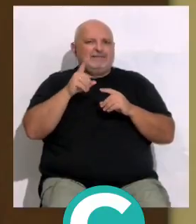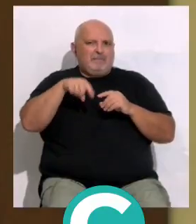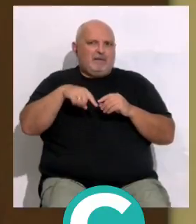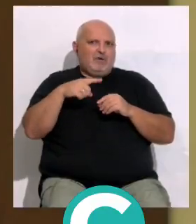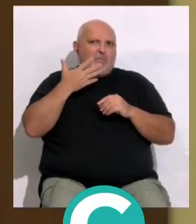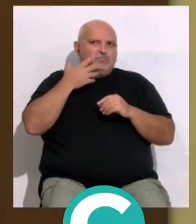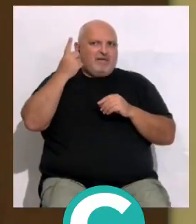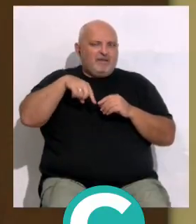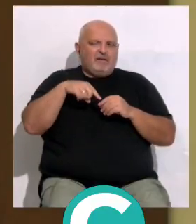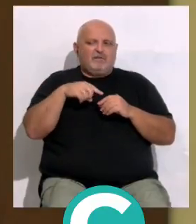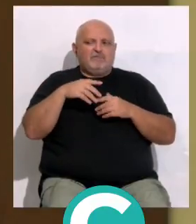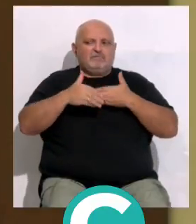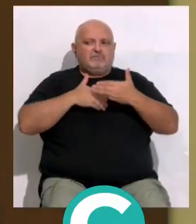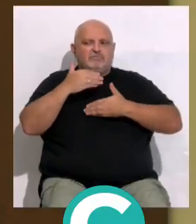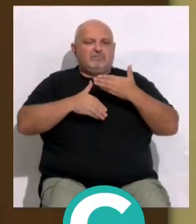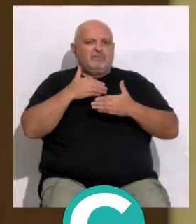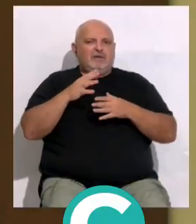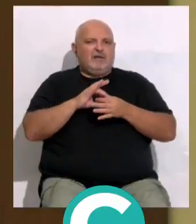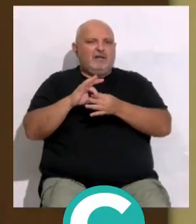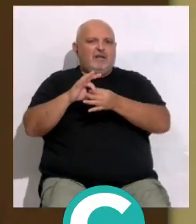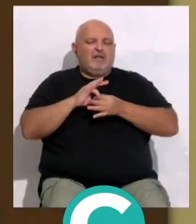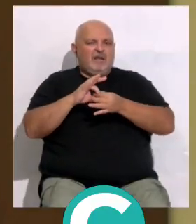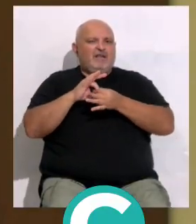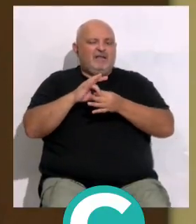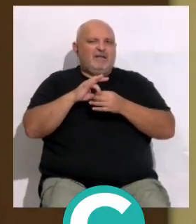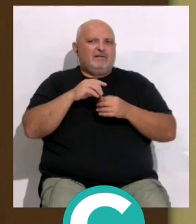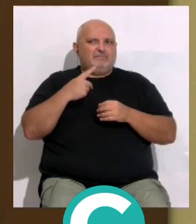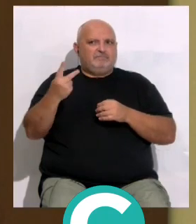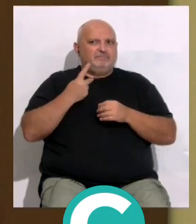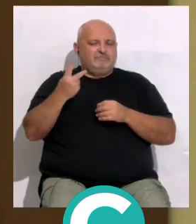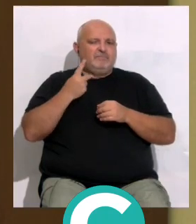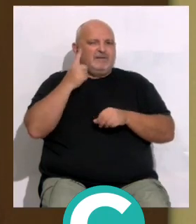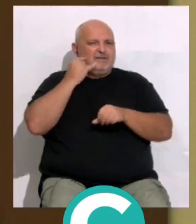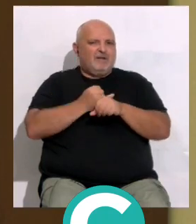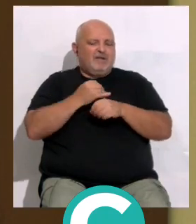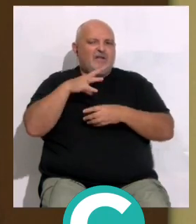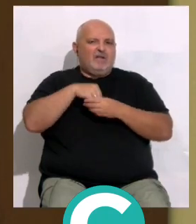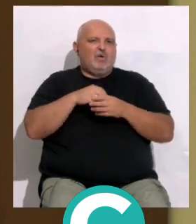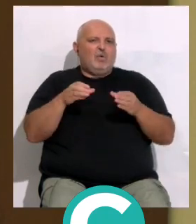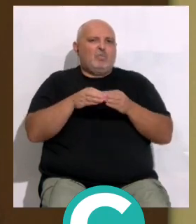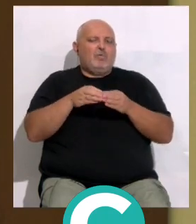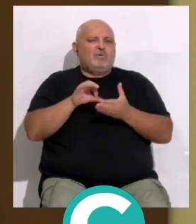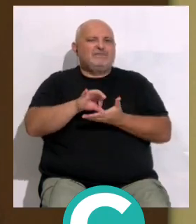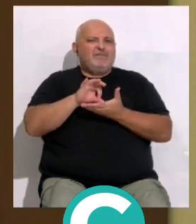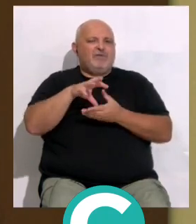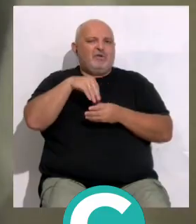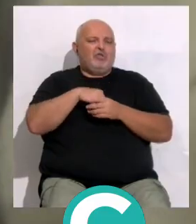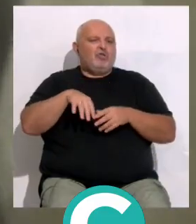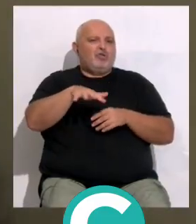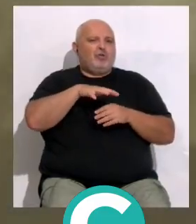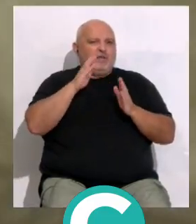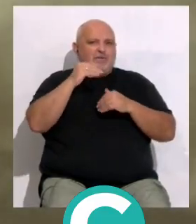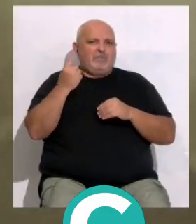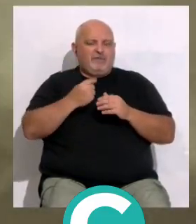también como enlace entre salud mental y nosotros. El psicólogo pertenece a nuestro servicio, pero está ubicado en